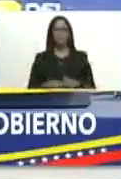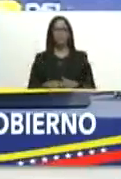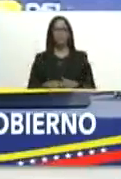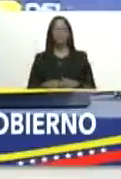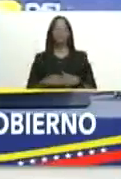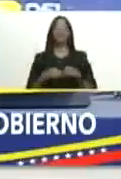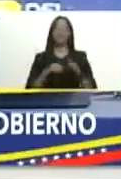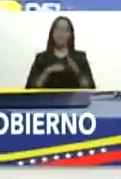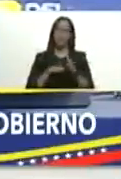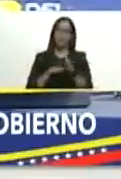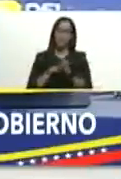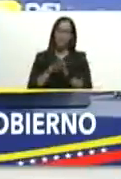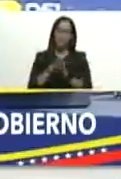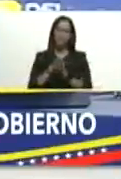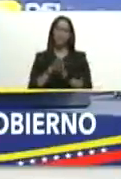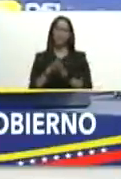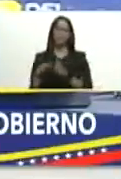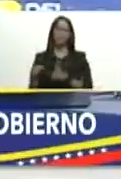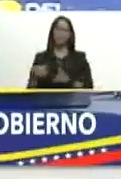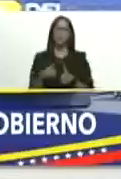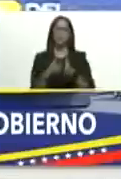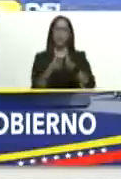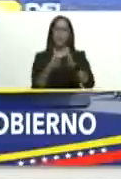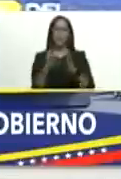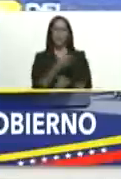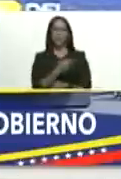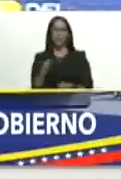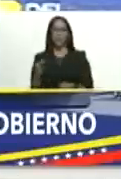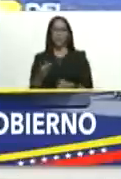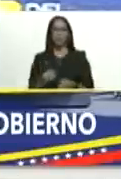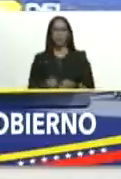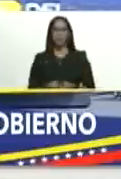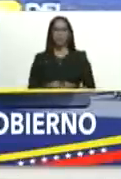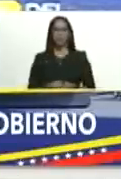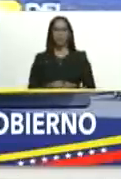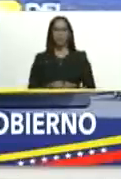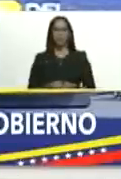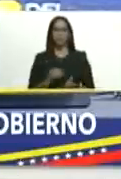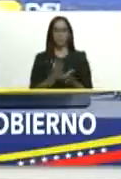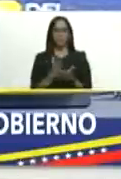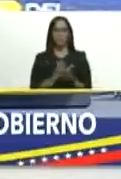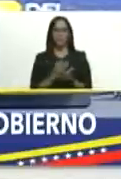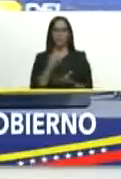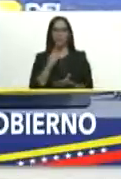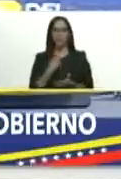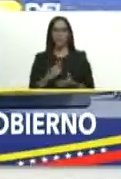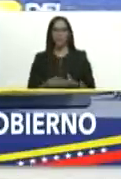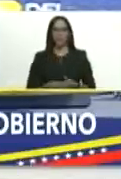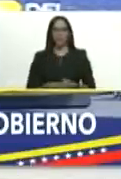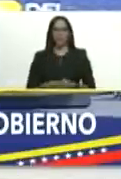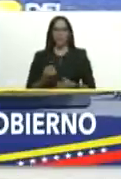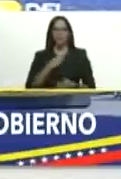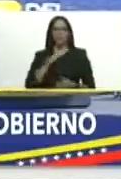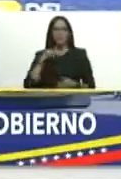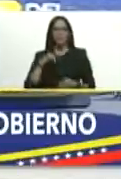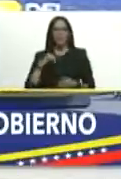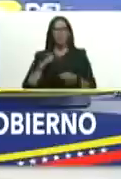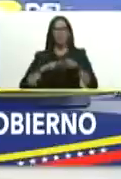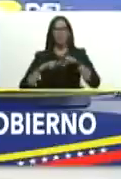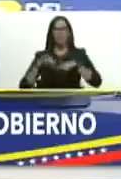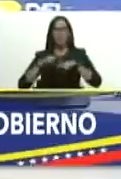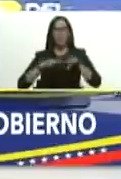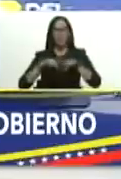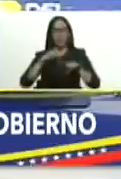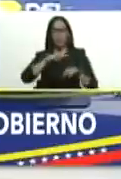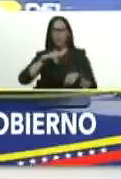avanzar por el camino correcto. Siempre lo digo, nosotros hemos construido nuestro